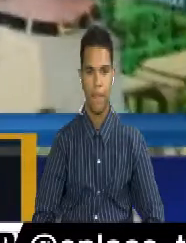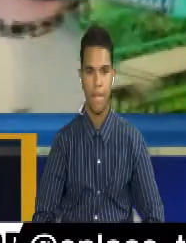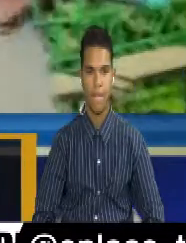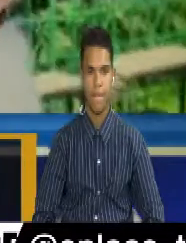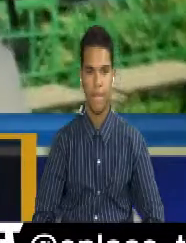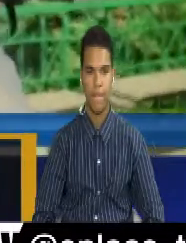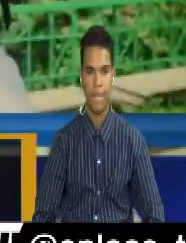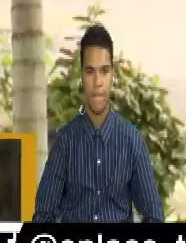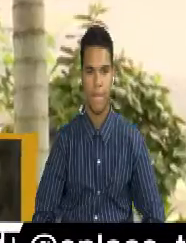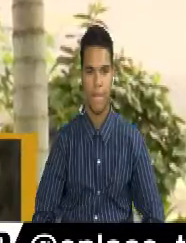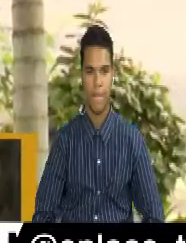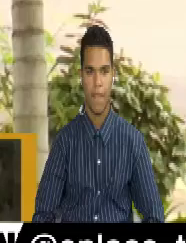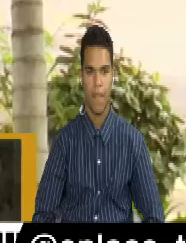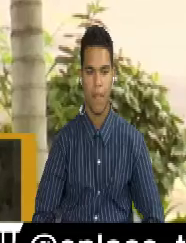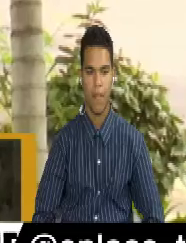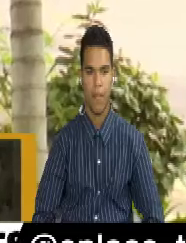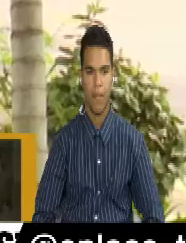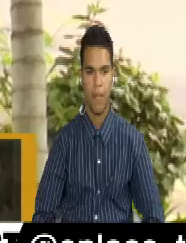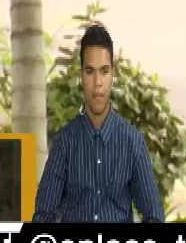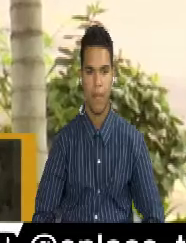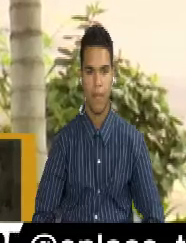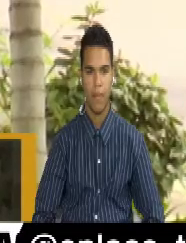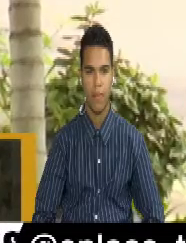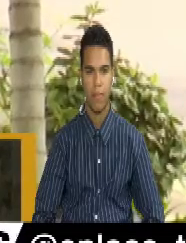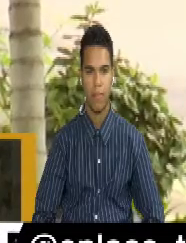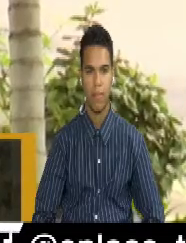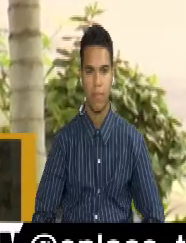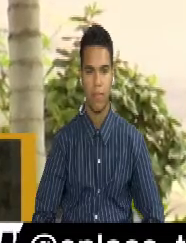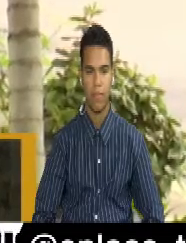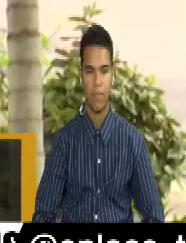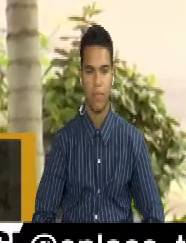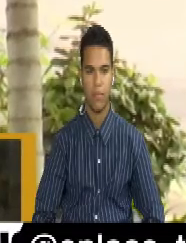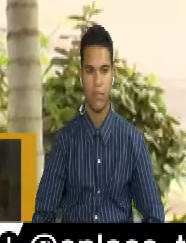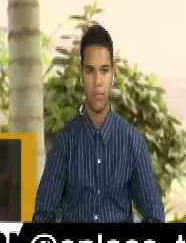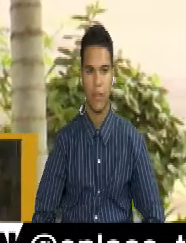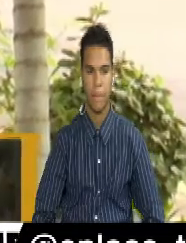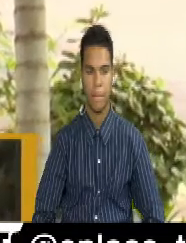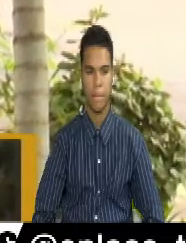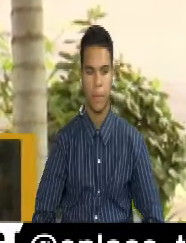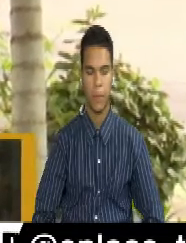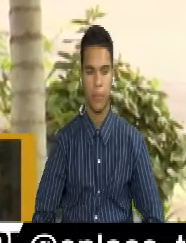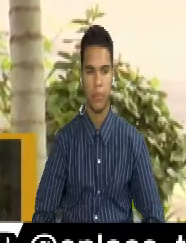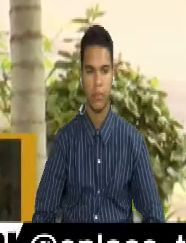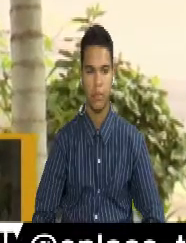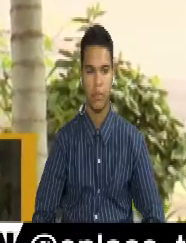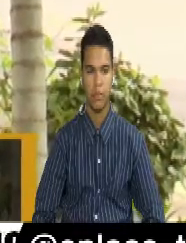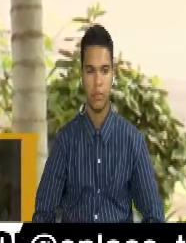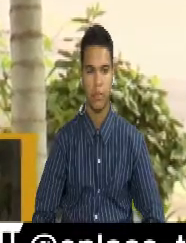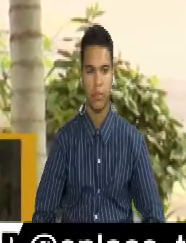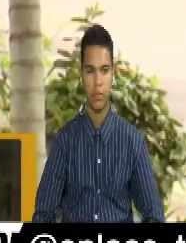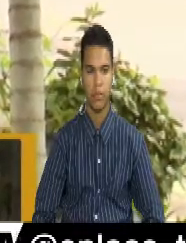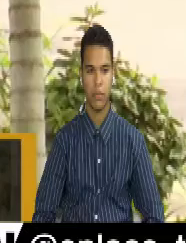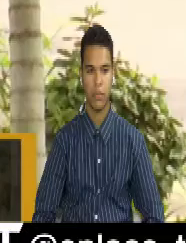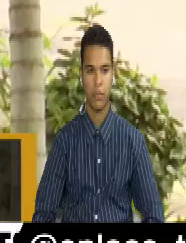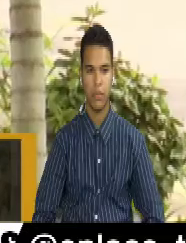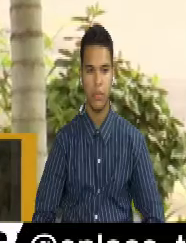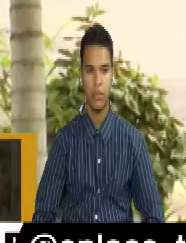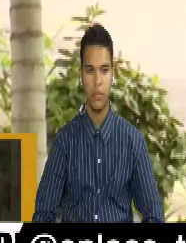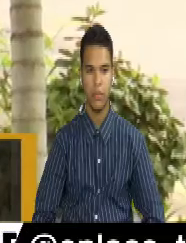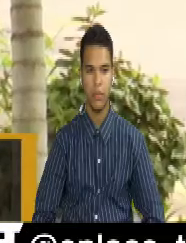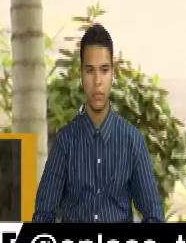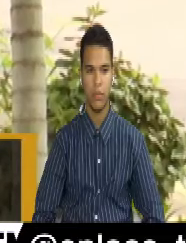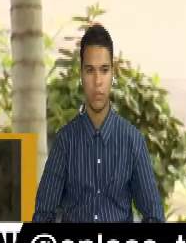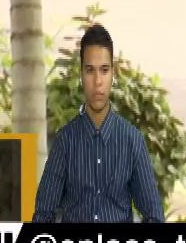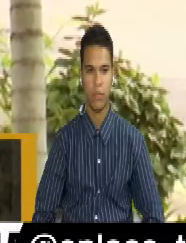rajó. Así dejaste a mi corazón, hecho pedazos con tu